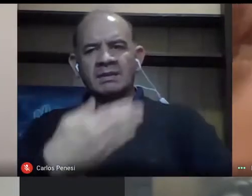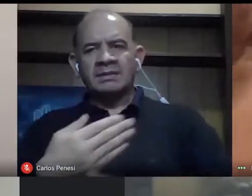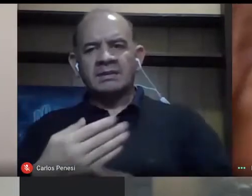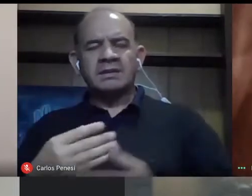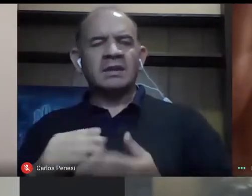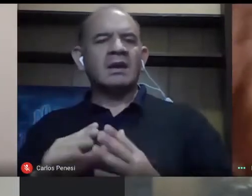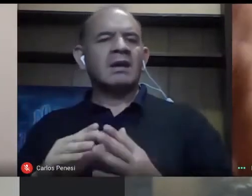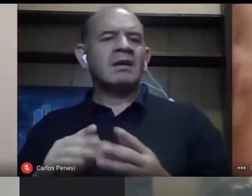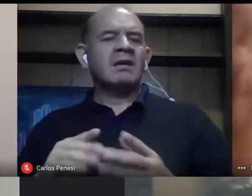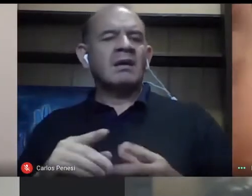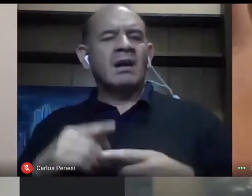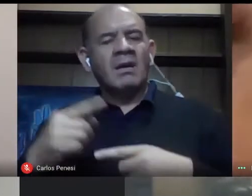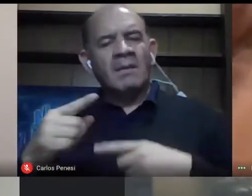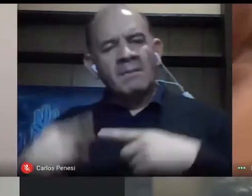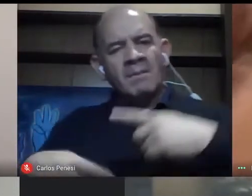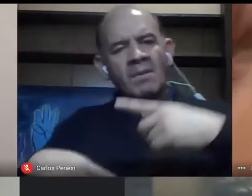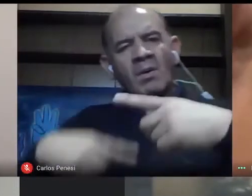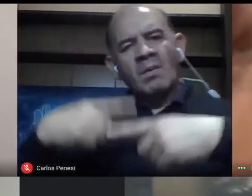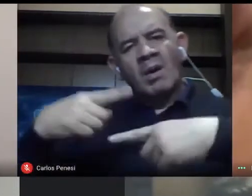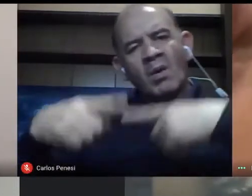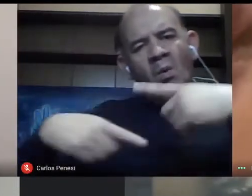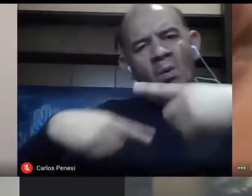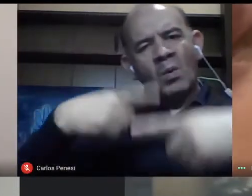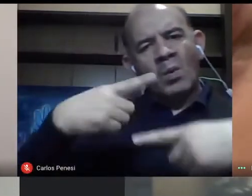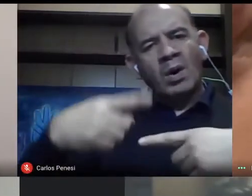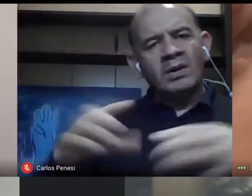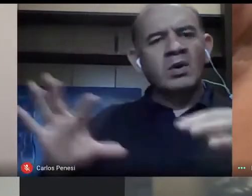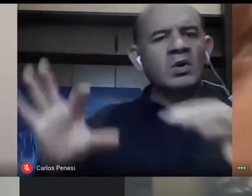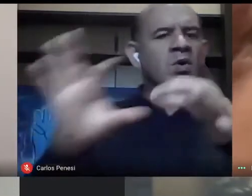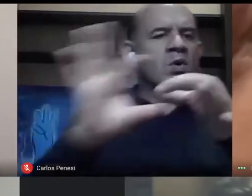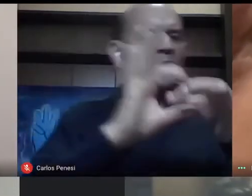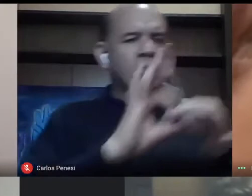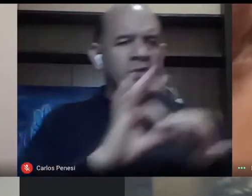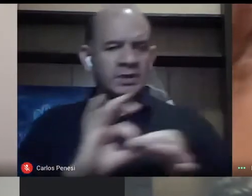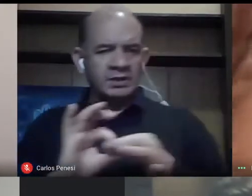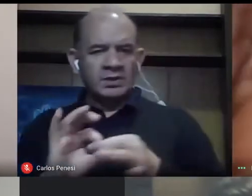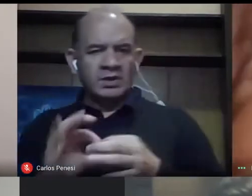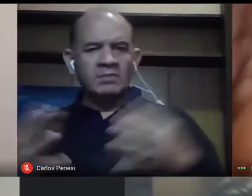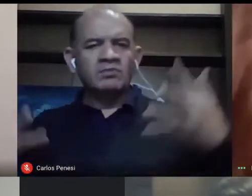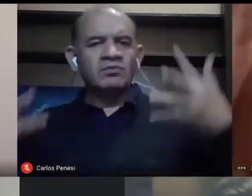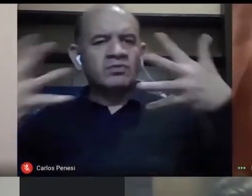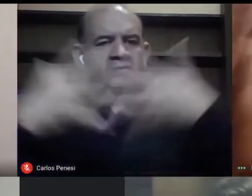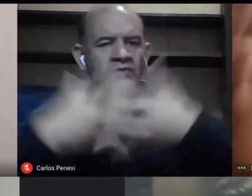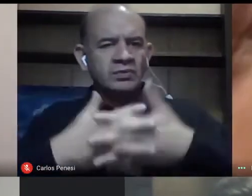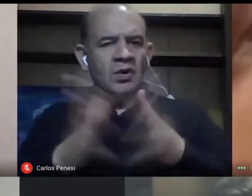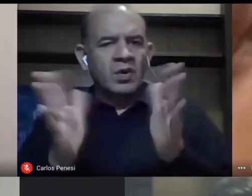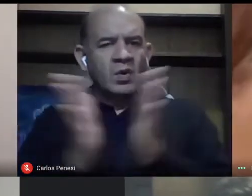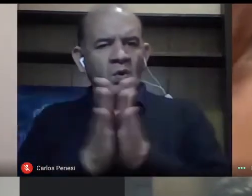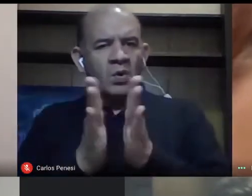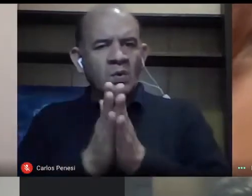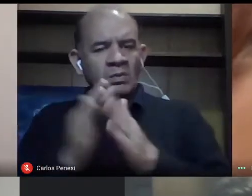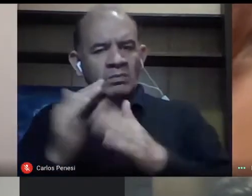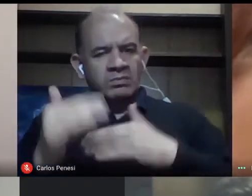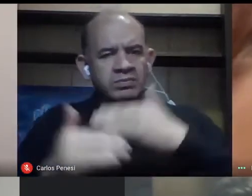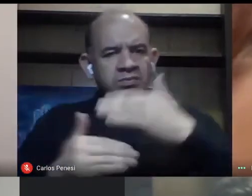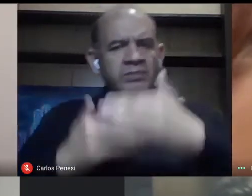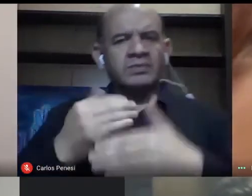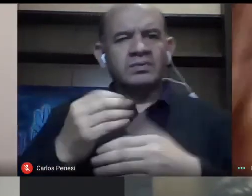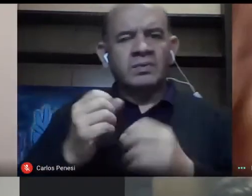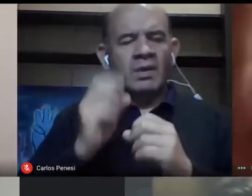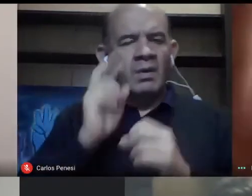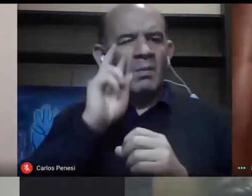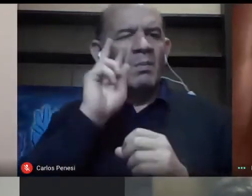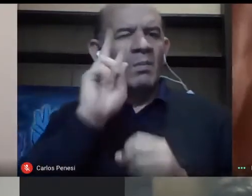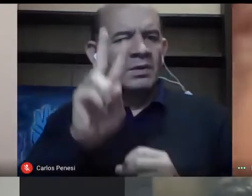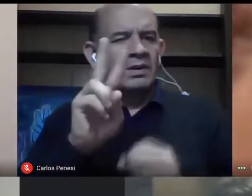seguir las mejores articulaciones y redes y alianzas para justamente dejar de ser invisibles los lectores